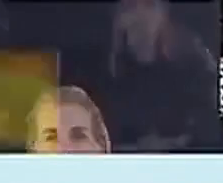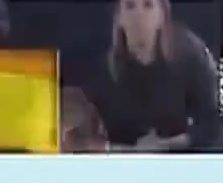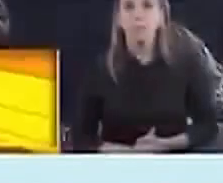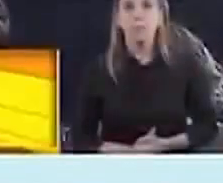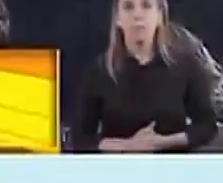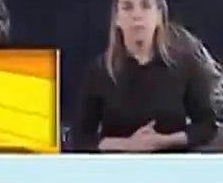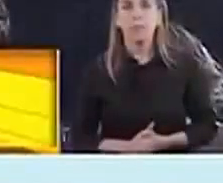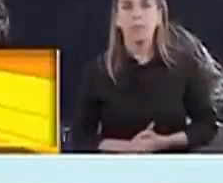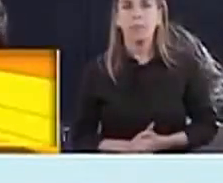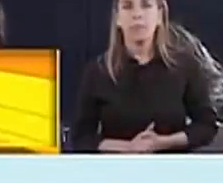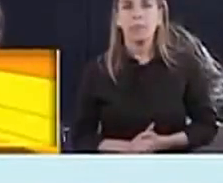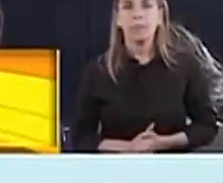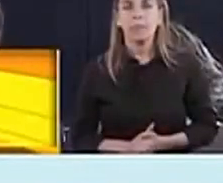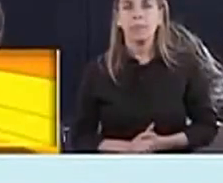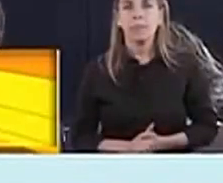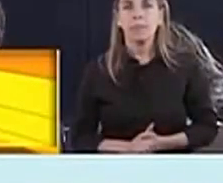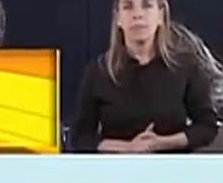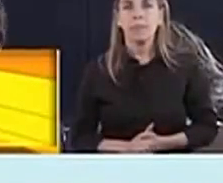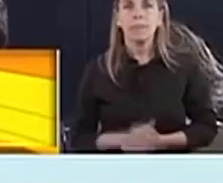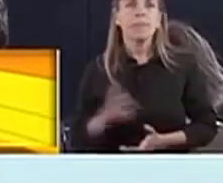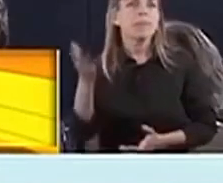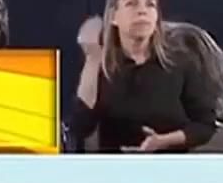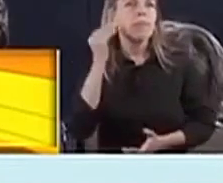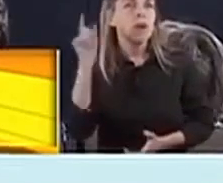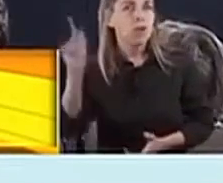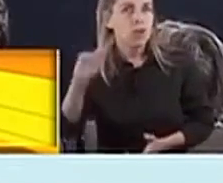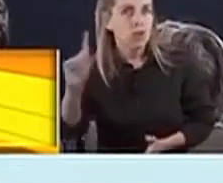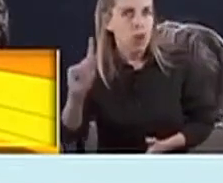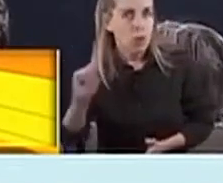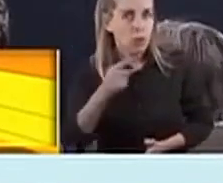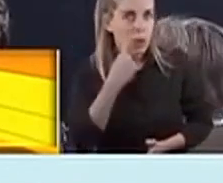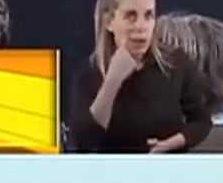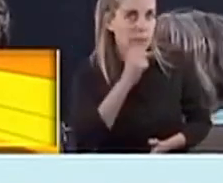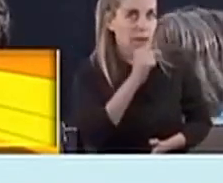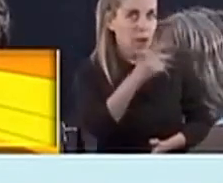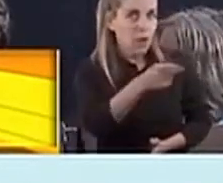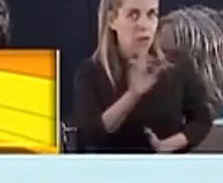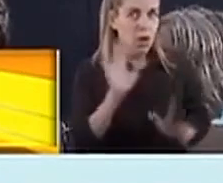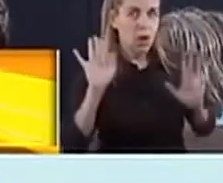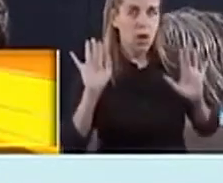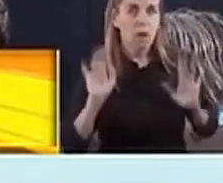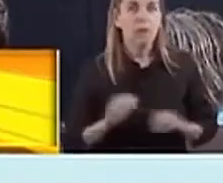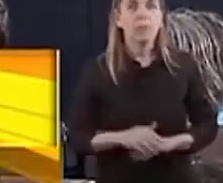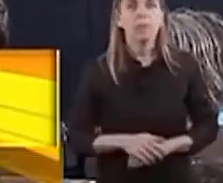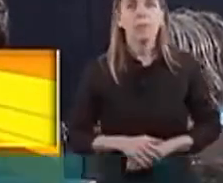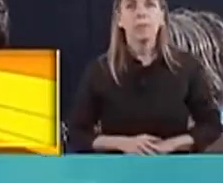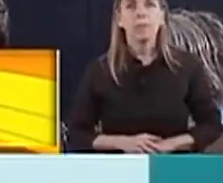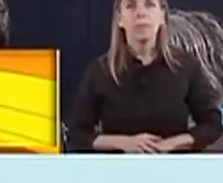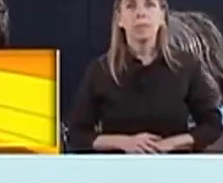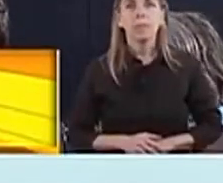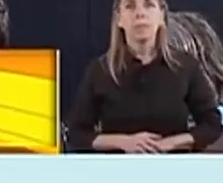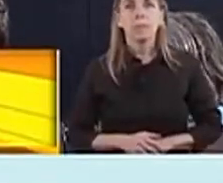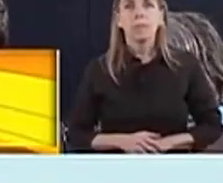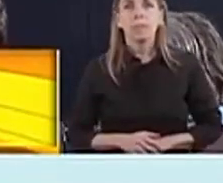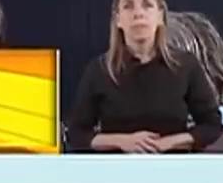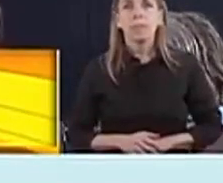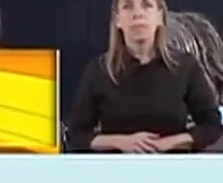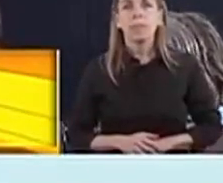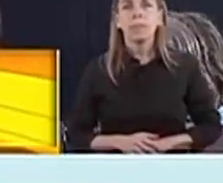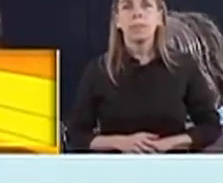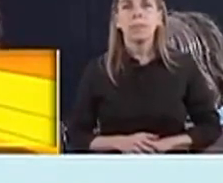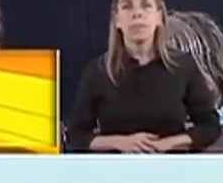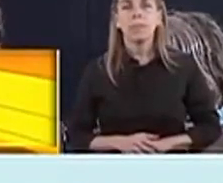es un poco lo que está anunciado la ministra de economía tres o cuatro tres o cuatro medidas da la sensación de que